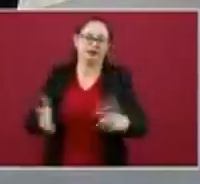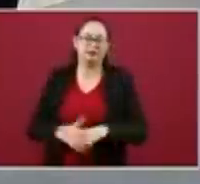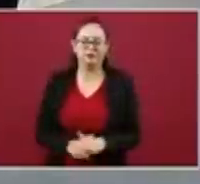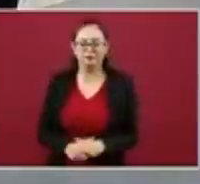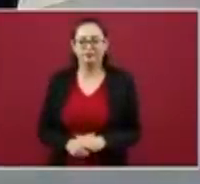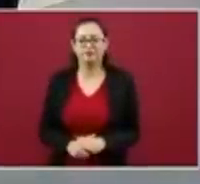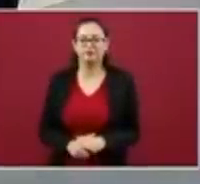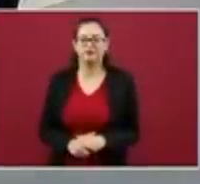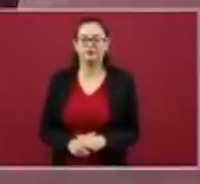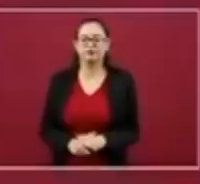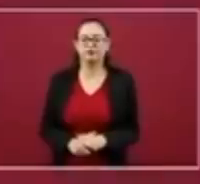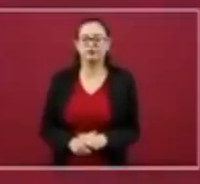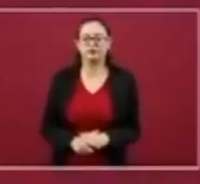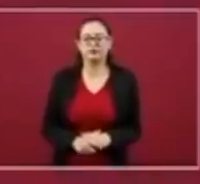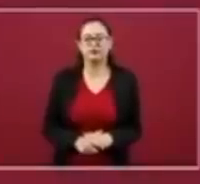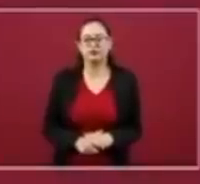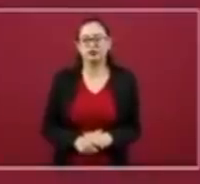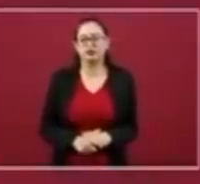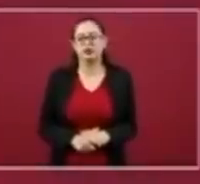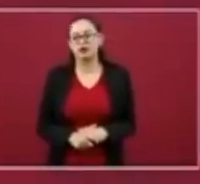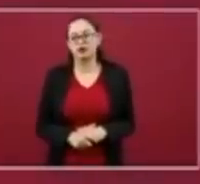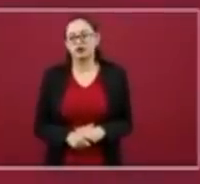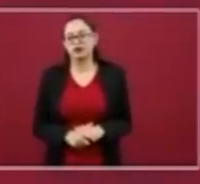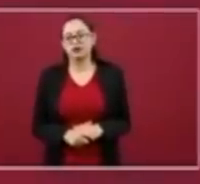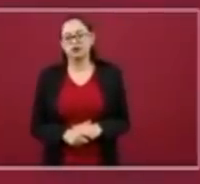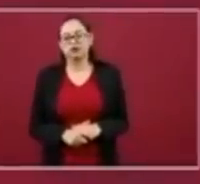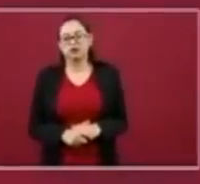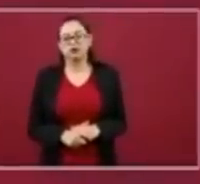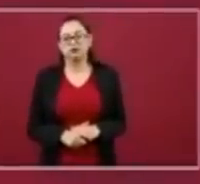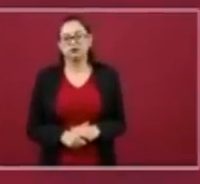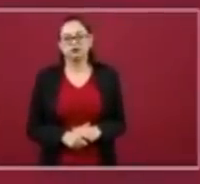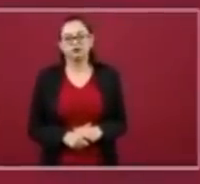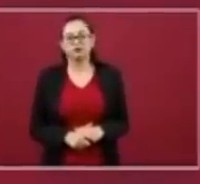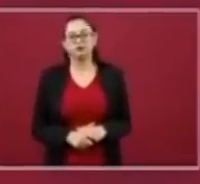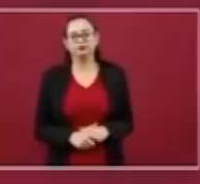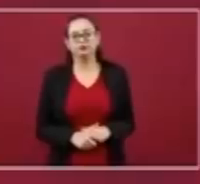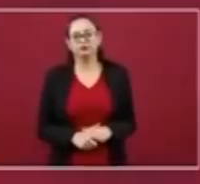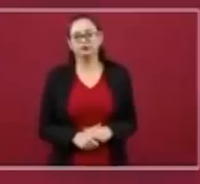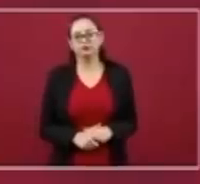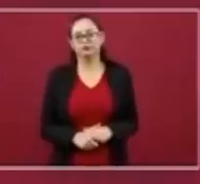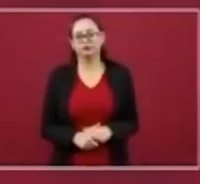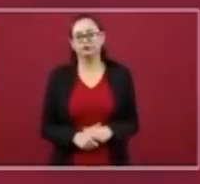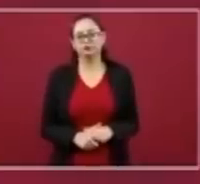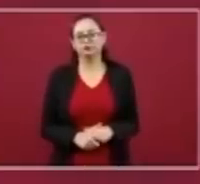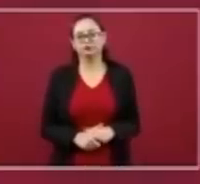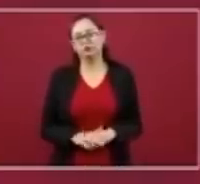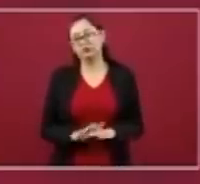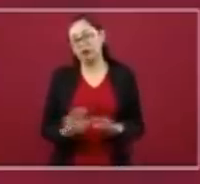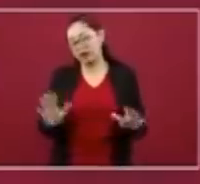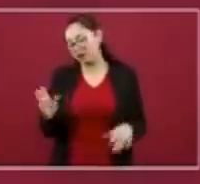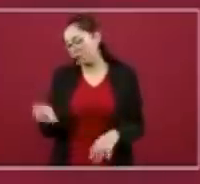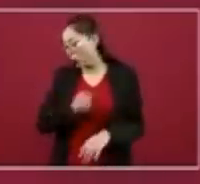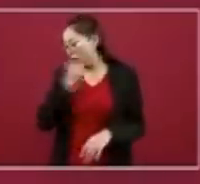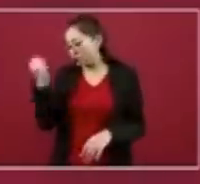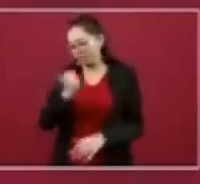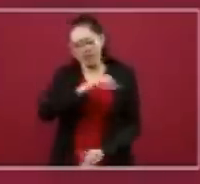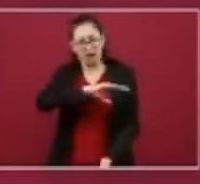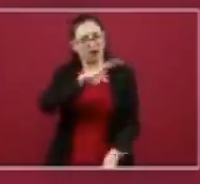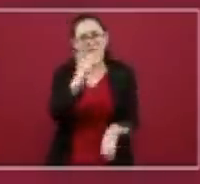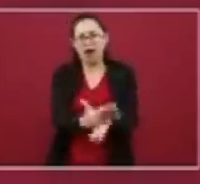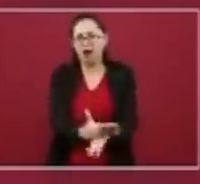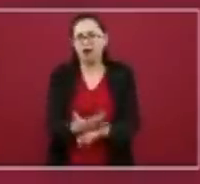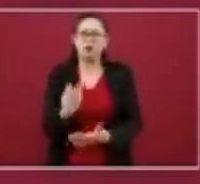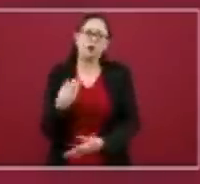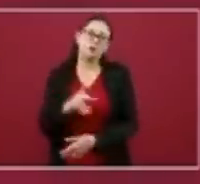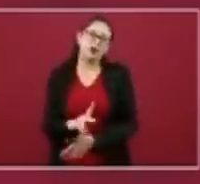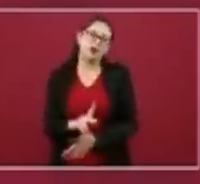Yo les comentaba que cada vez que, lo bueno es que ya eso se terminó, que iban a